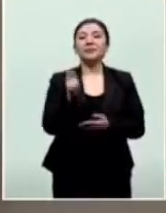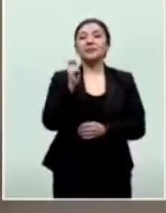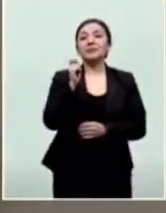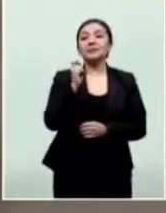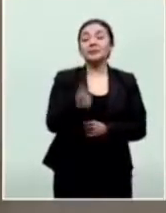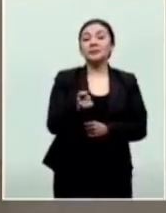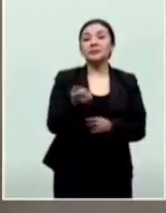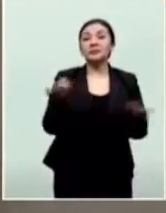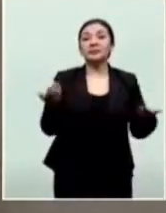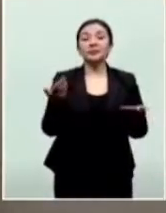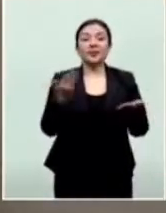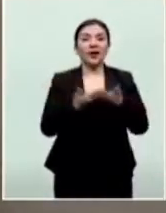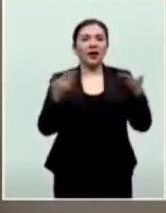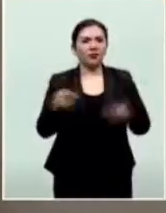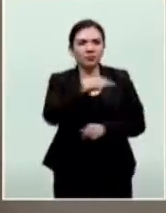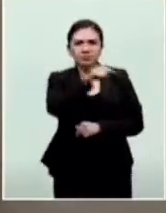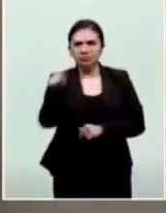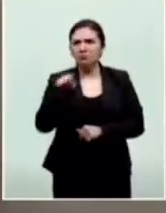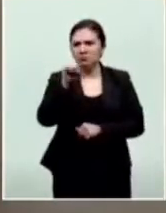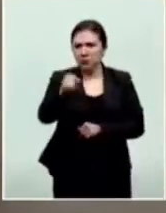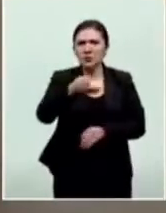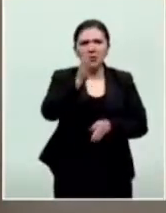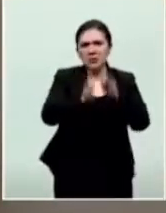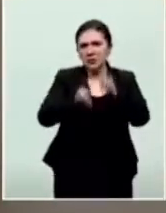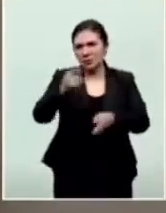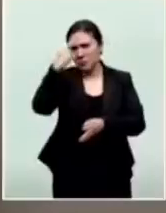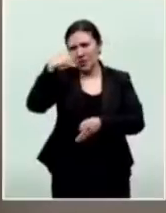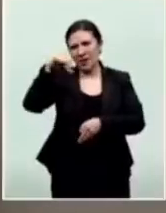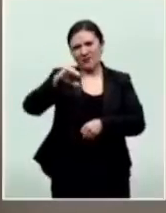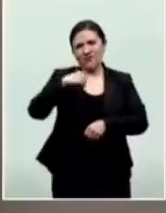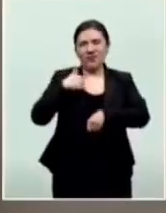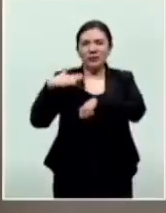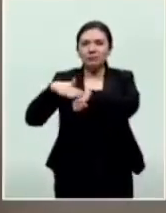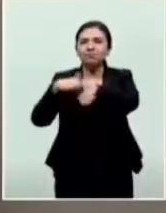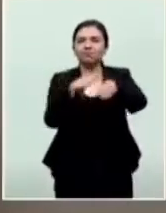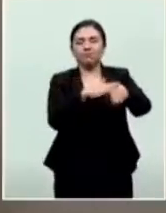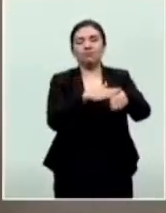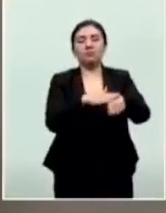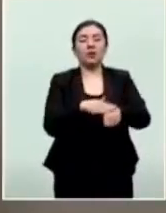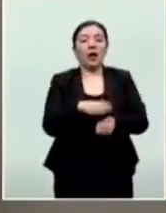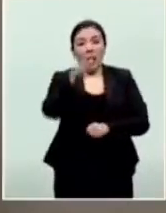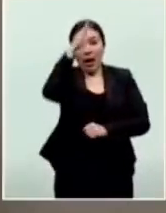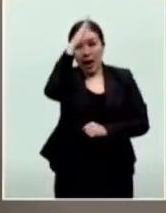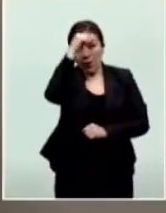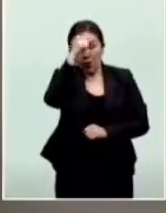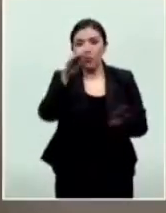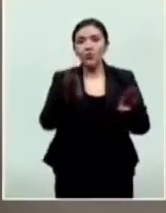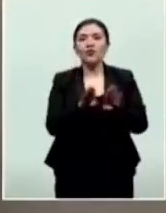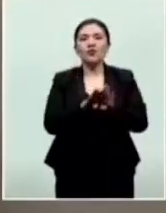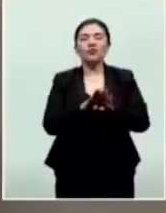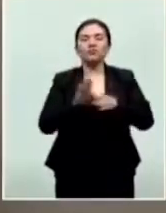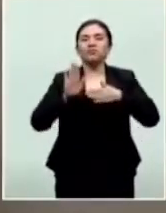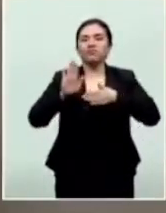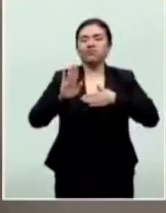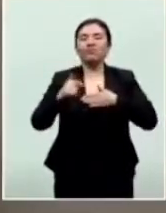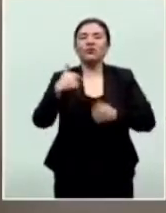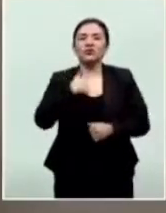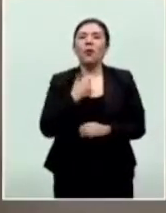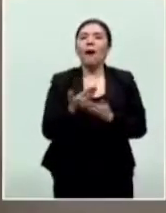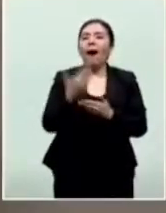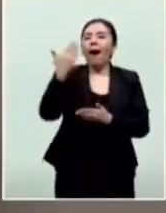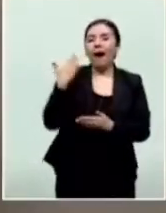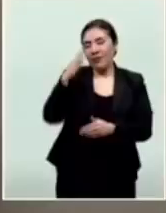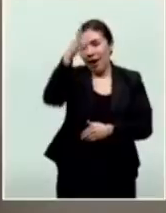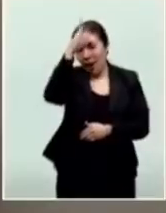hayan accedido a esta convocatoria en cumplimiento al compromiso que hice